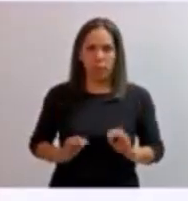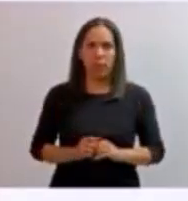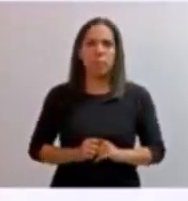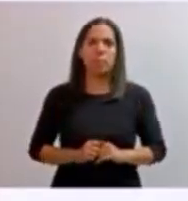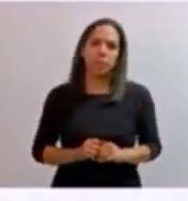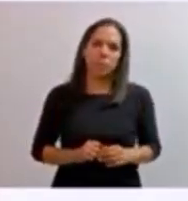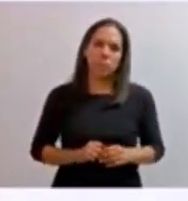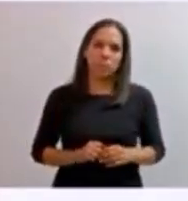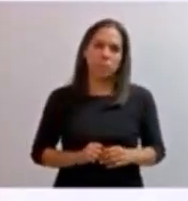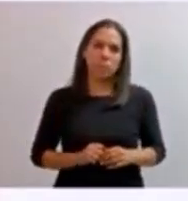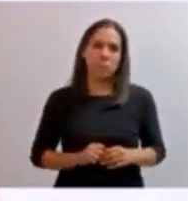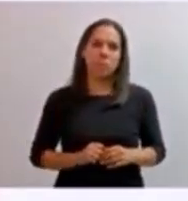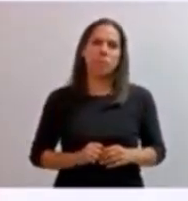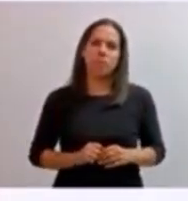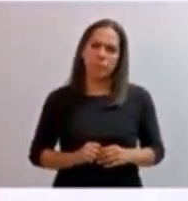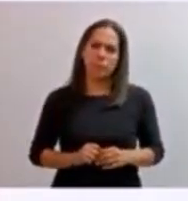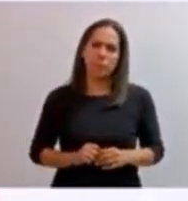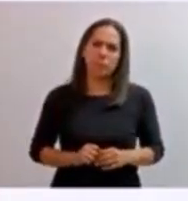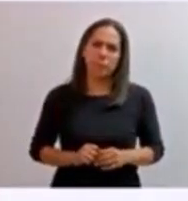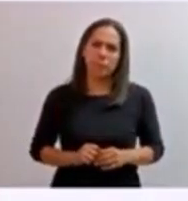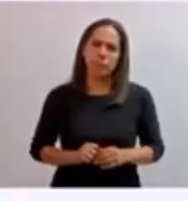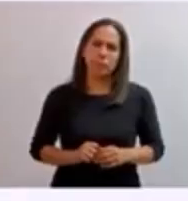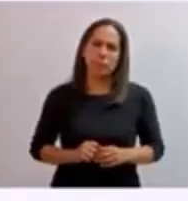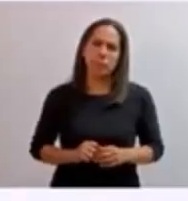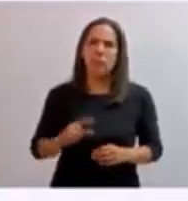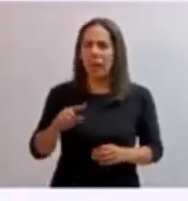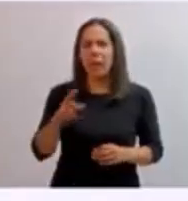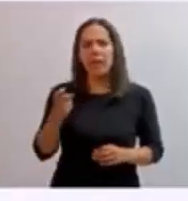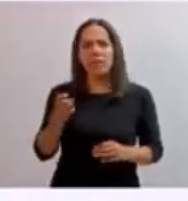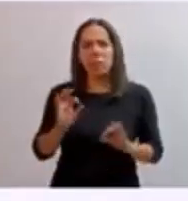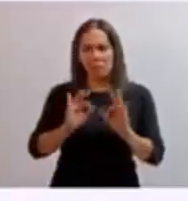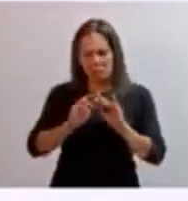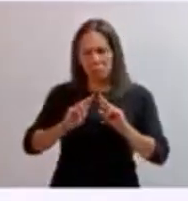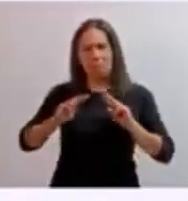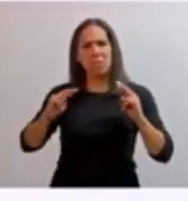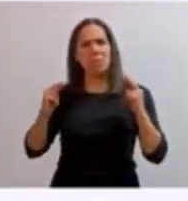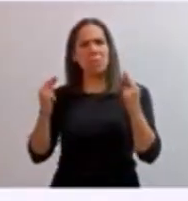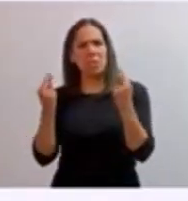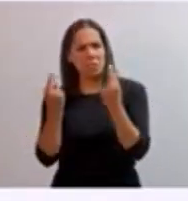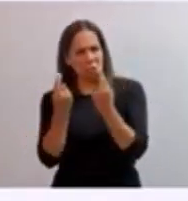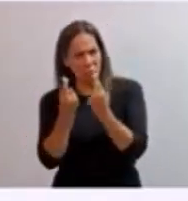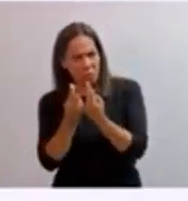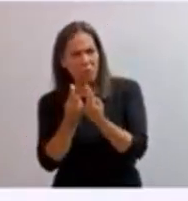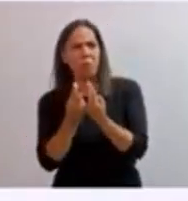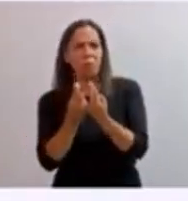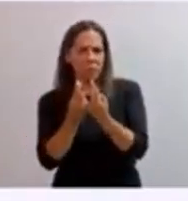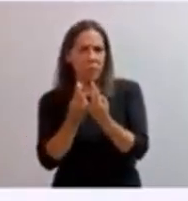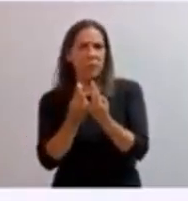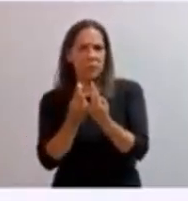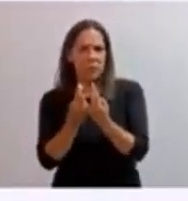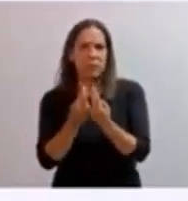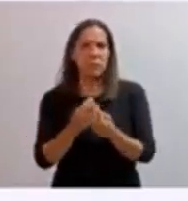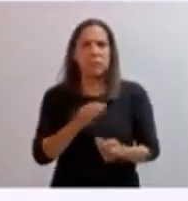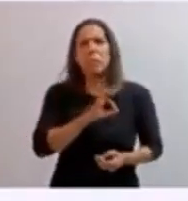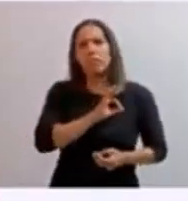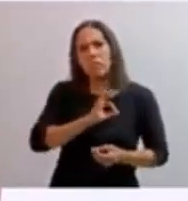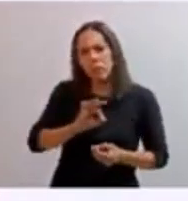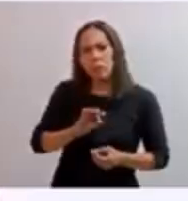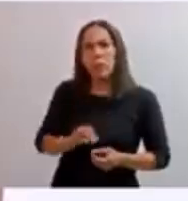primaria. Entonces, en estas reuniones se está haciendo justamente esta